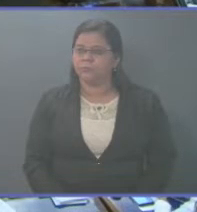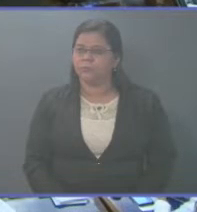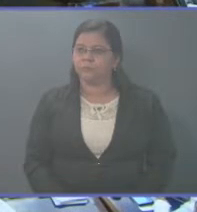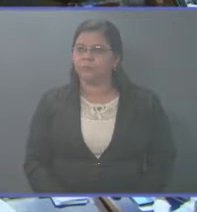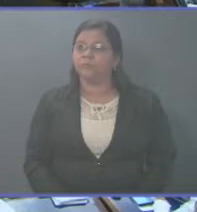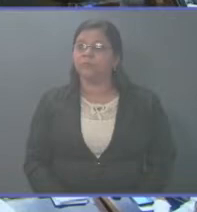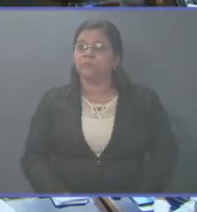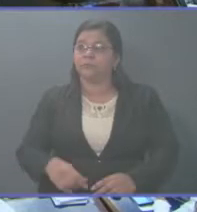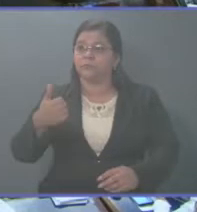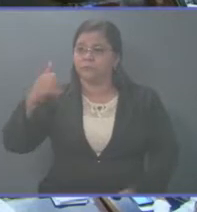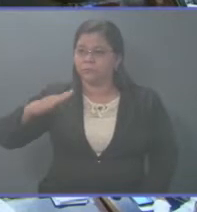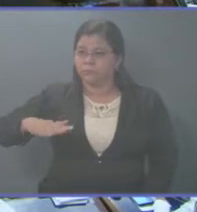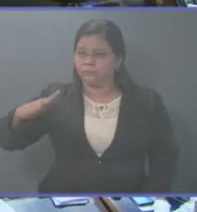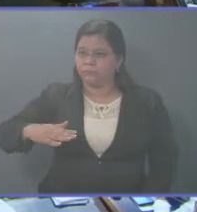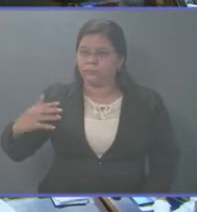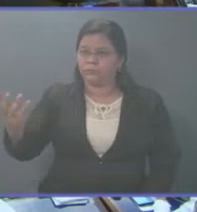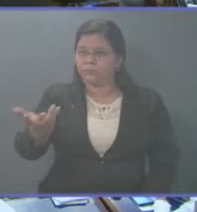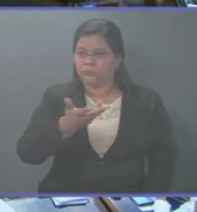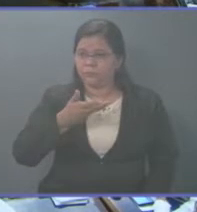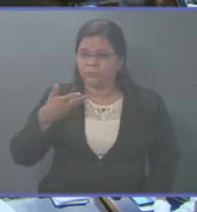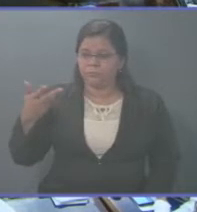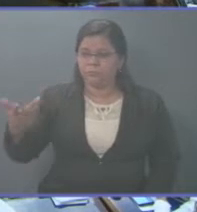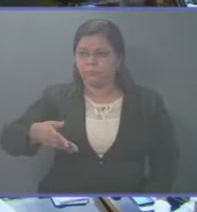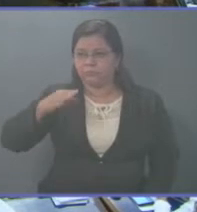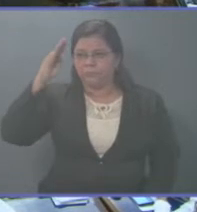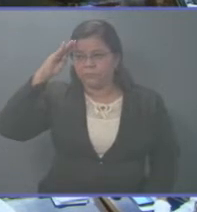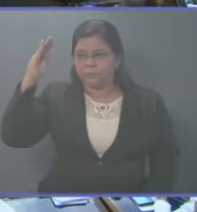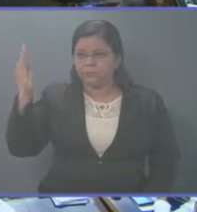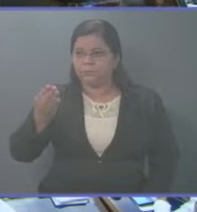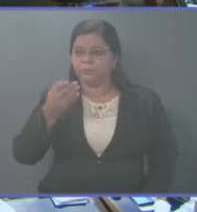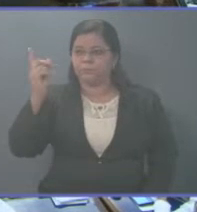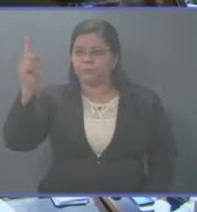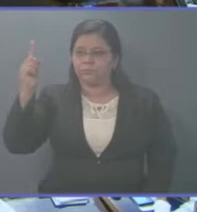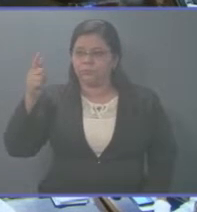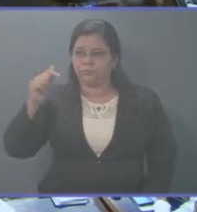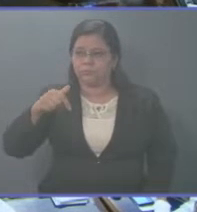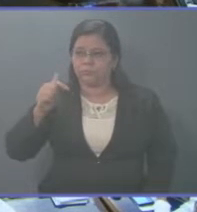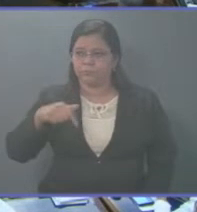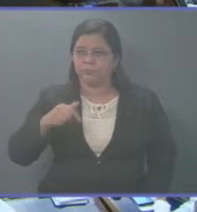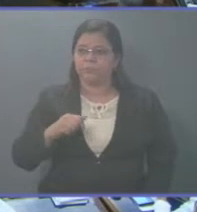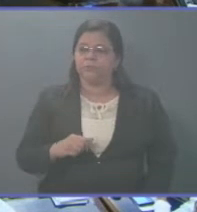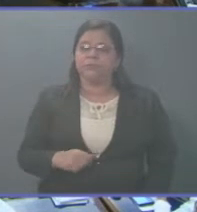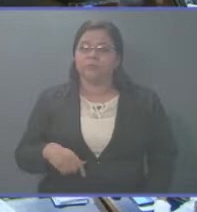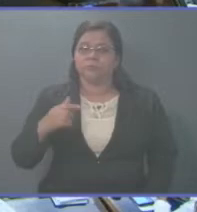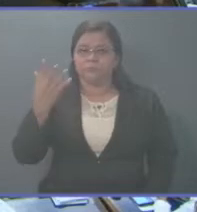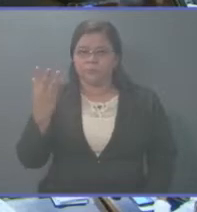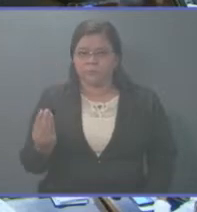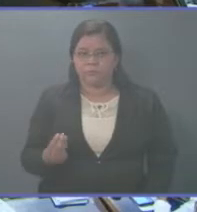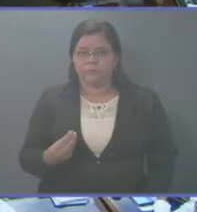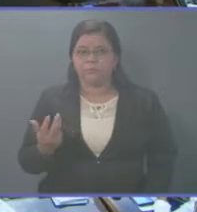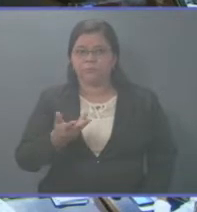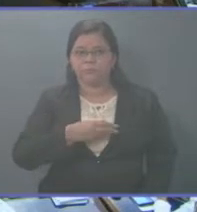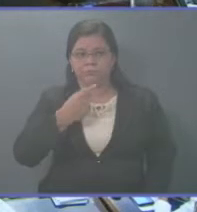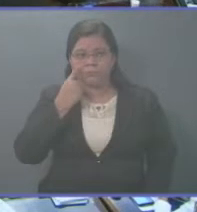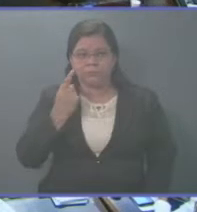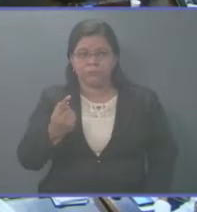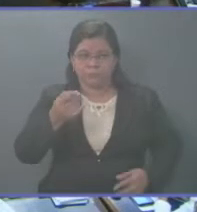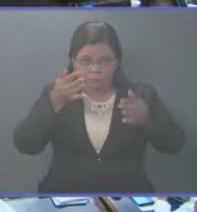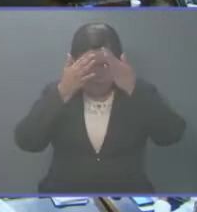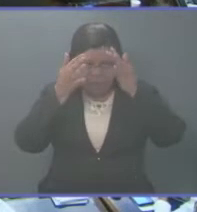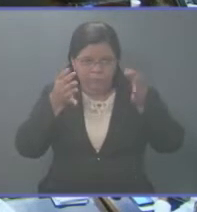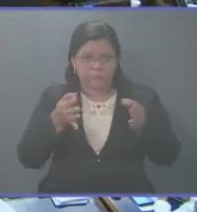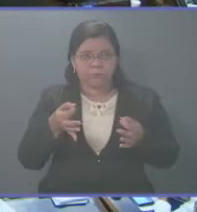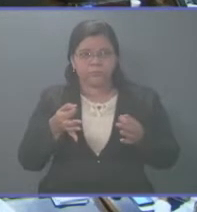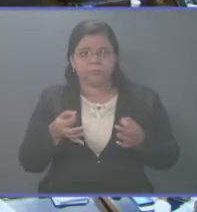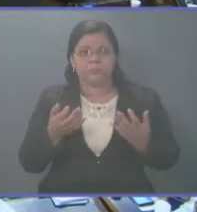Buenas tardes y un saludo a todo el Magisterio Nacional que este día está pendiente de la decisión que iba a